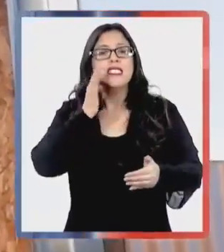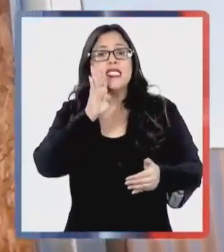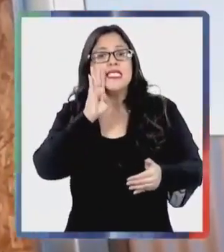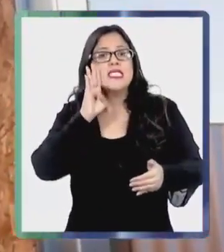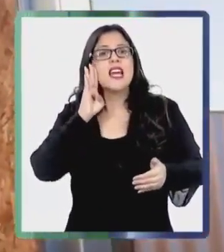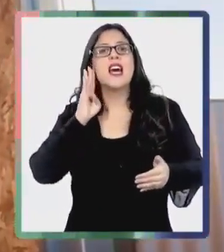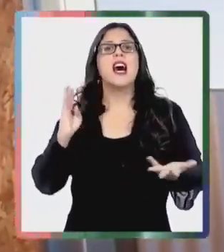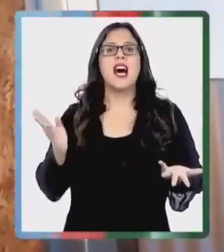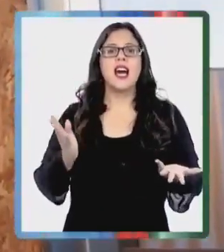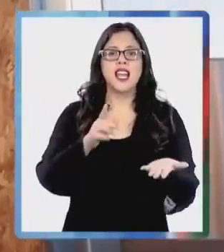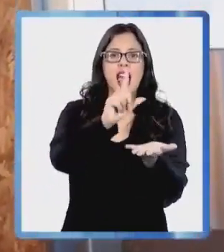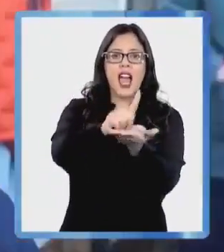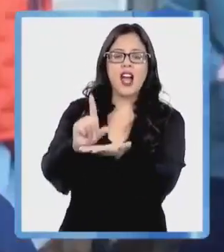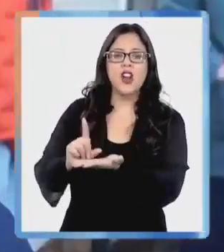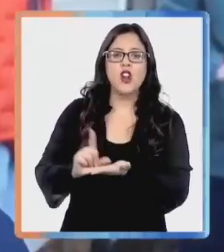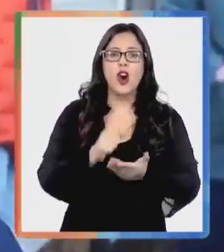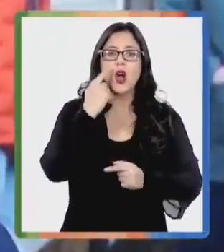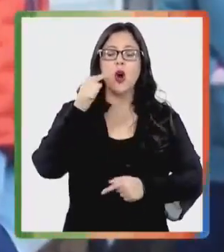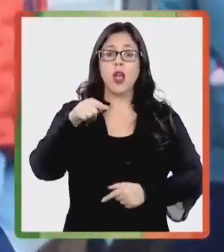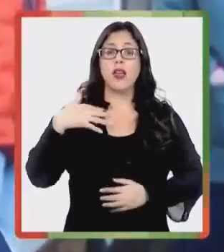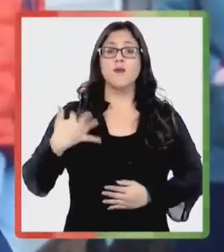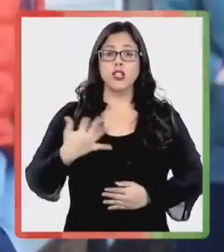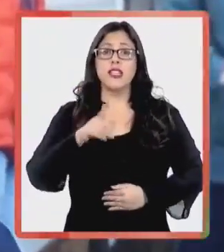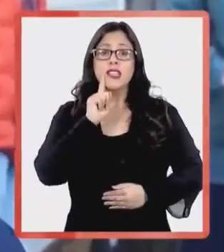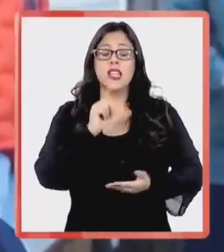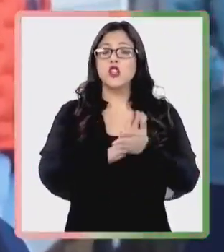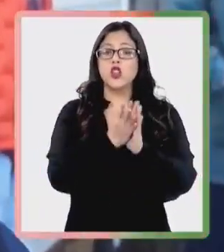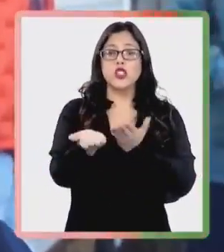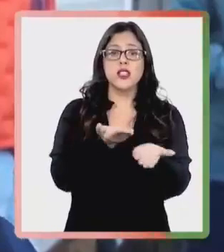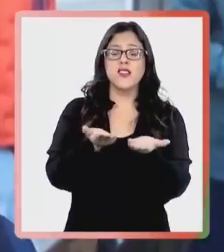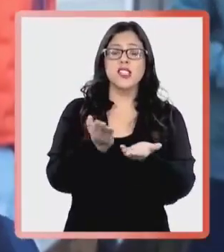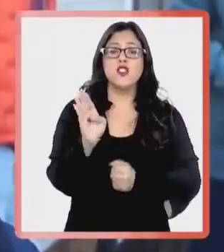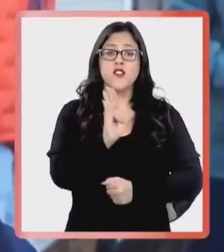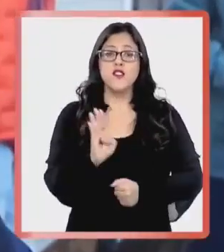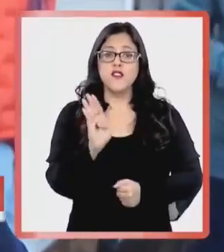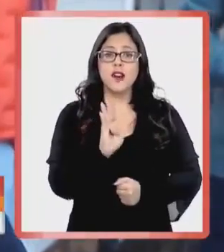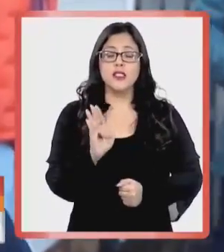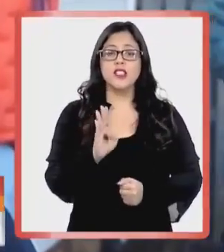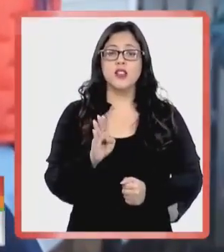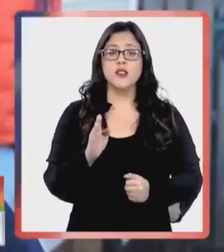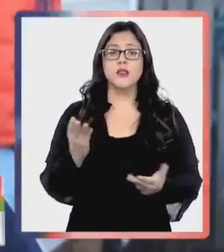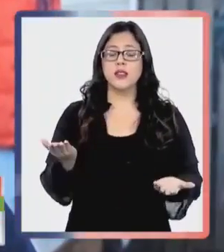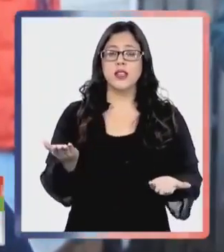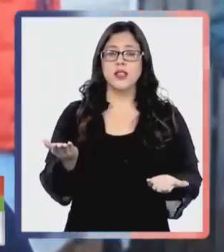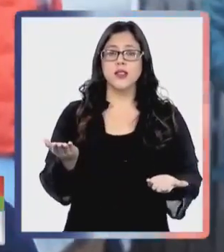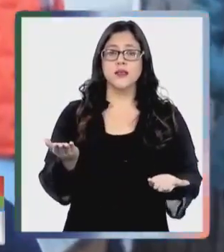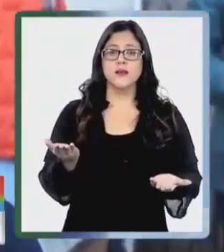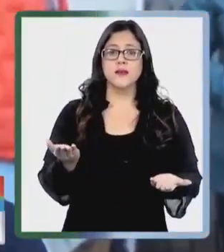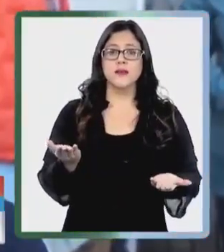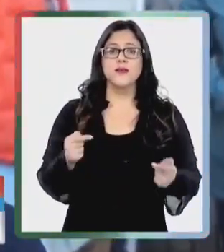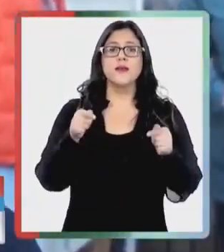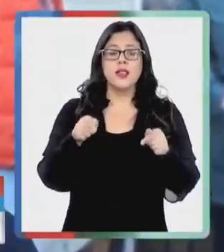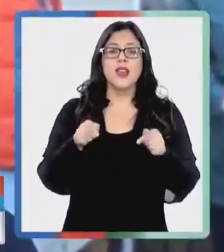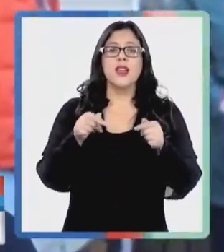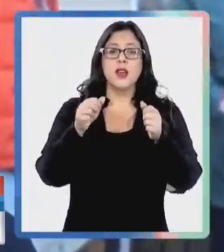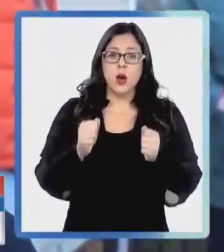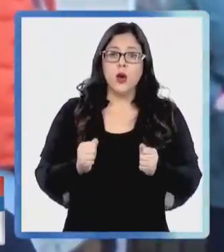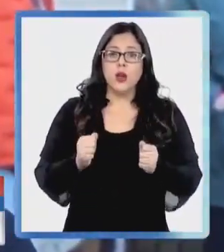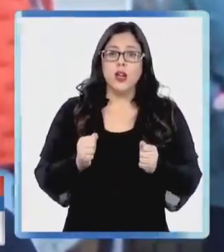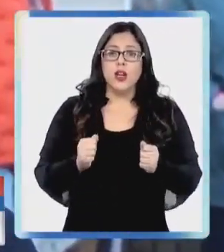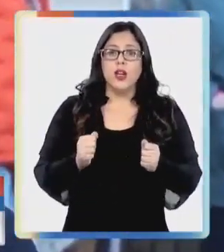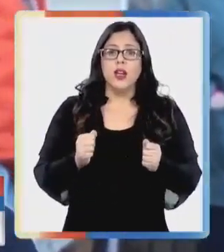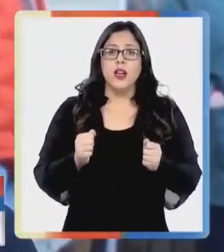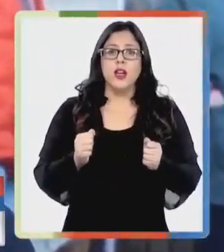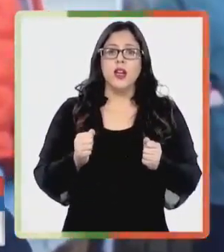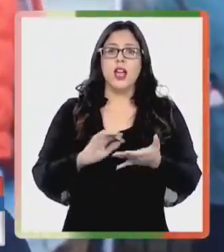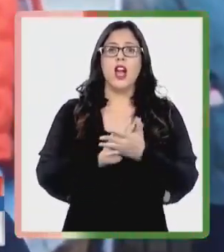adosadas a sus hogares. Súper importante tener todos los servicios básicos, poder estar más